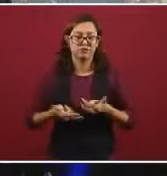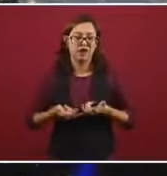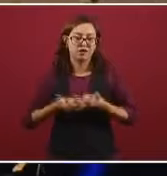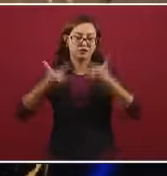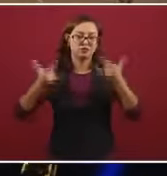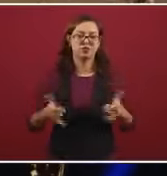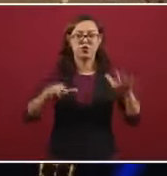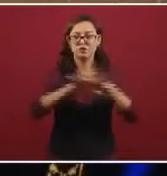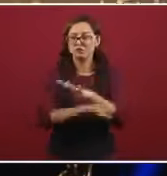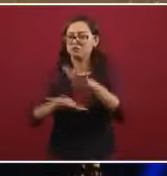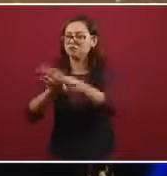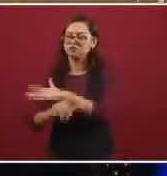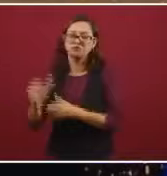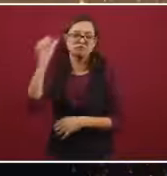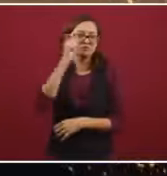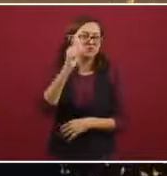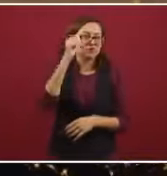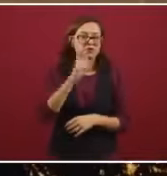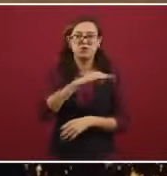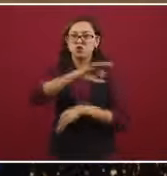andar siempre son la esperanza.